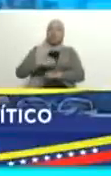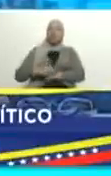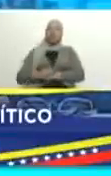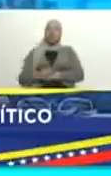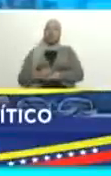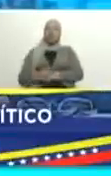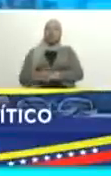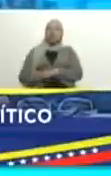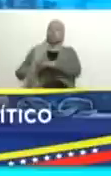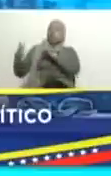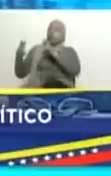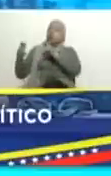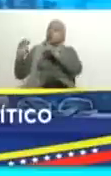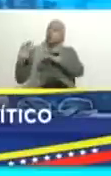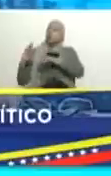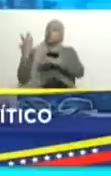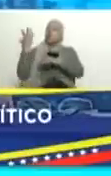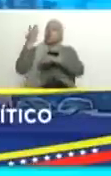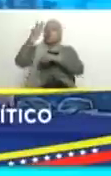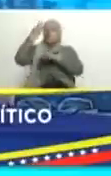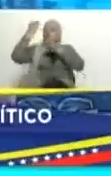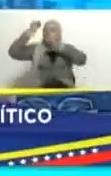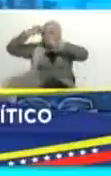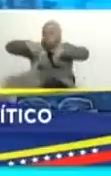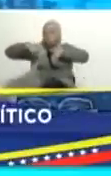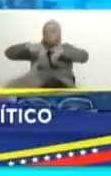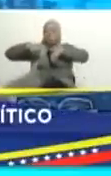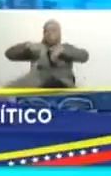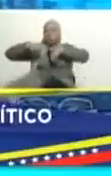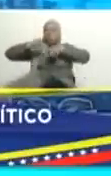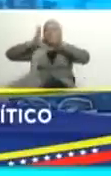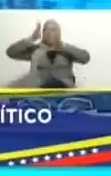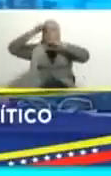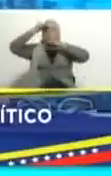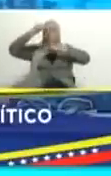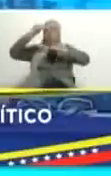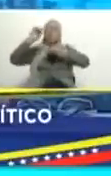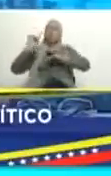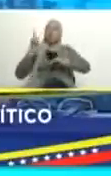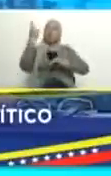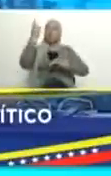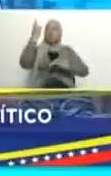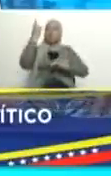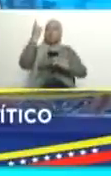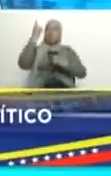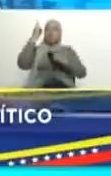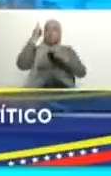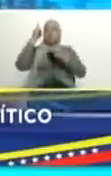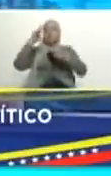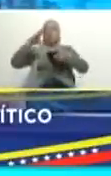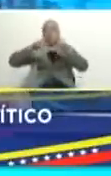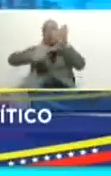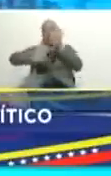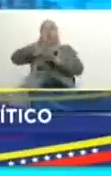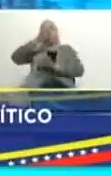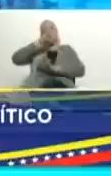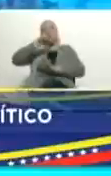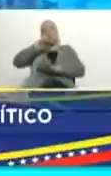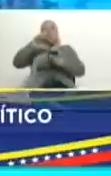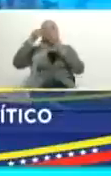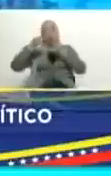Un nuevo consenso, un quinto consenso. Oído. El primer consenso que ha surgido